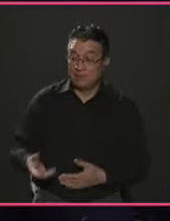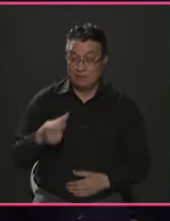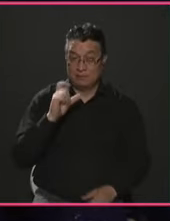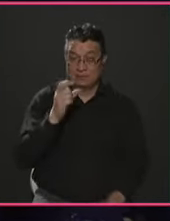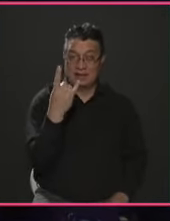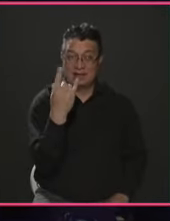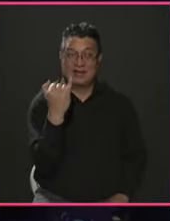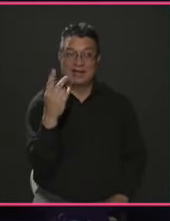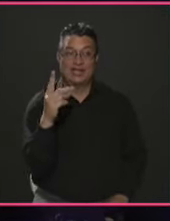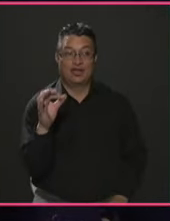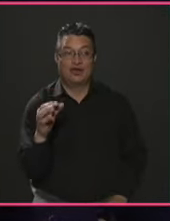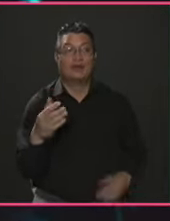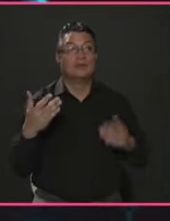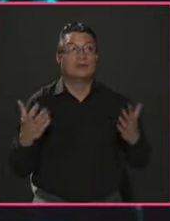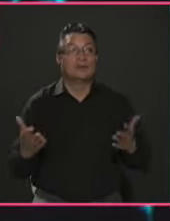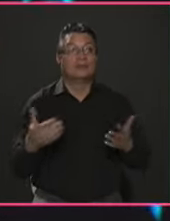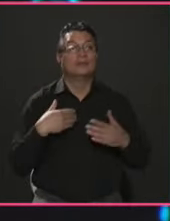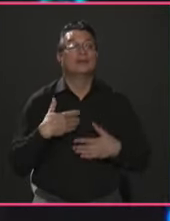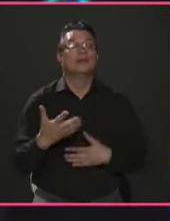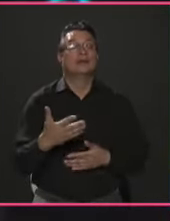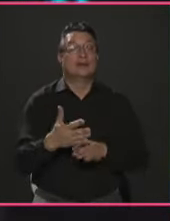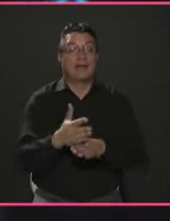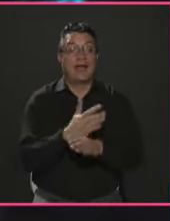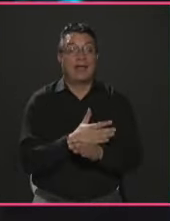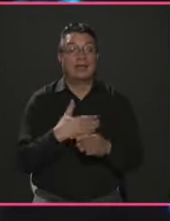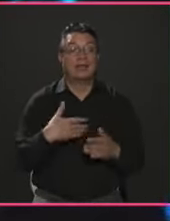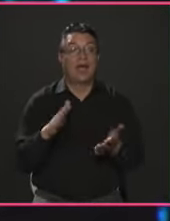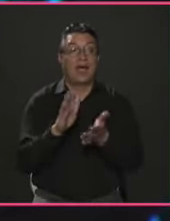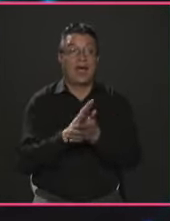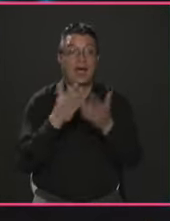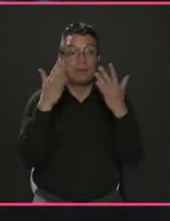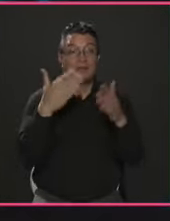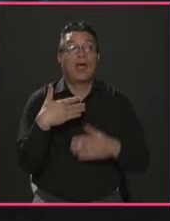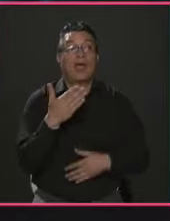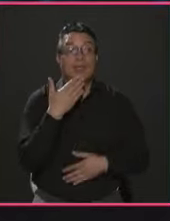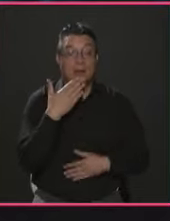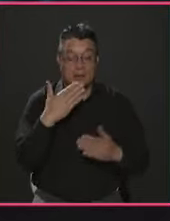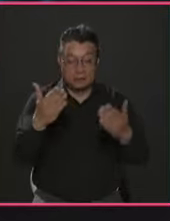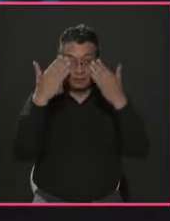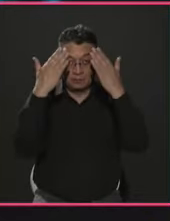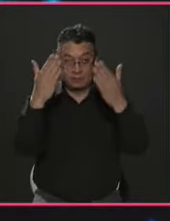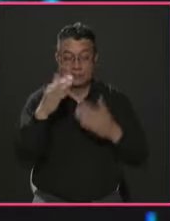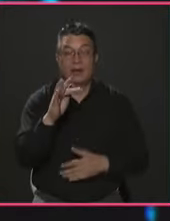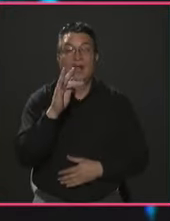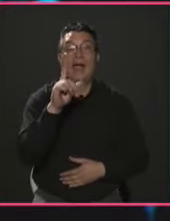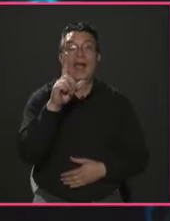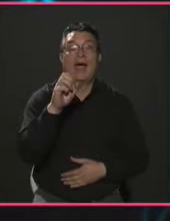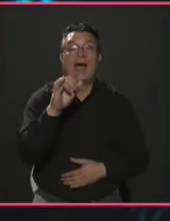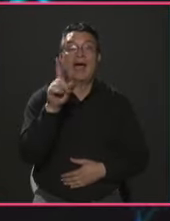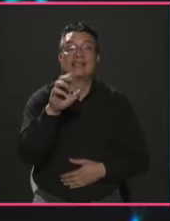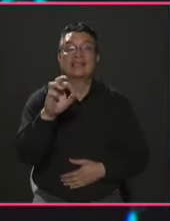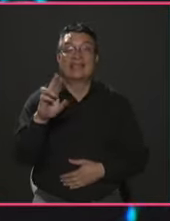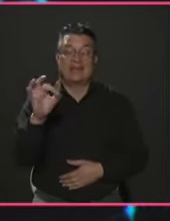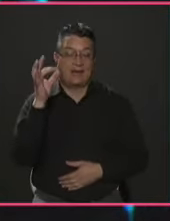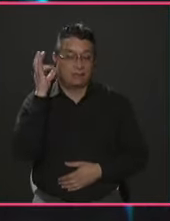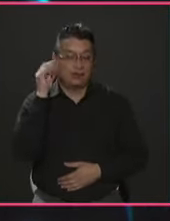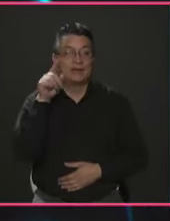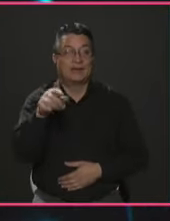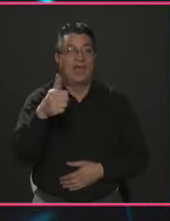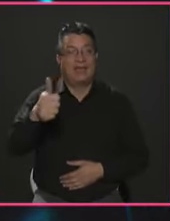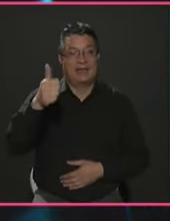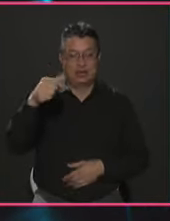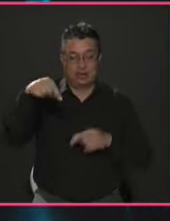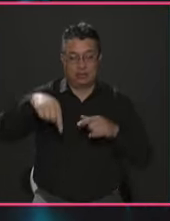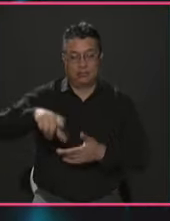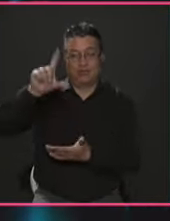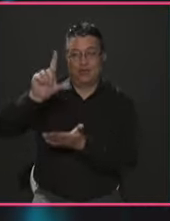Así es antes de que le den un aplauso a guido solamente dos datos quiero saludar también a Francisca laceras Ella es la directora de seina este lugar que nos